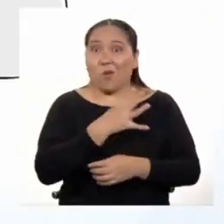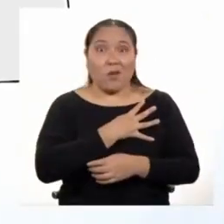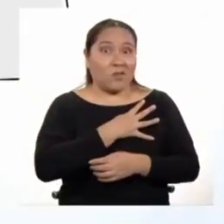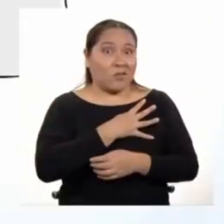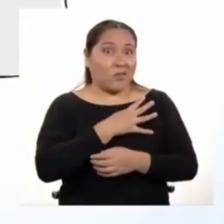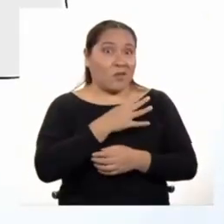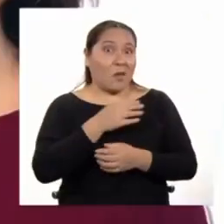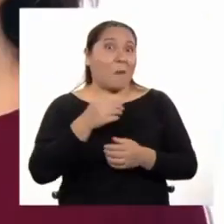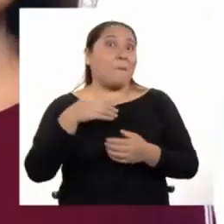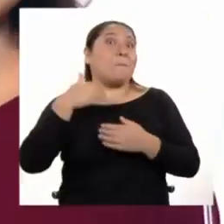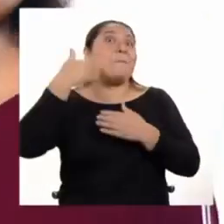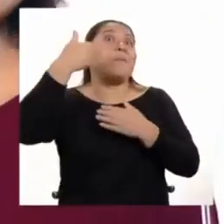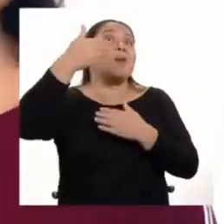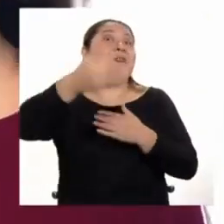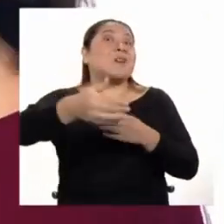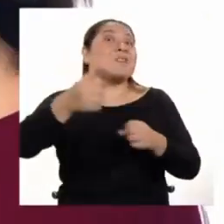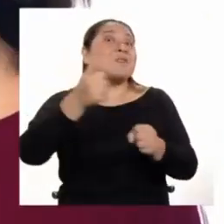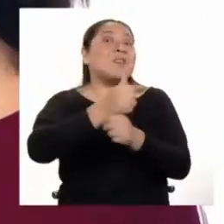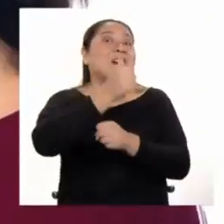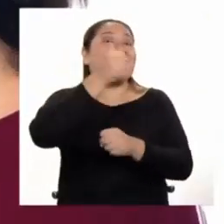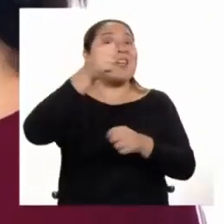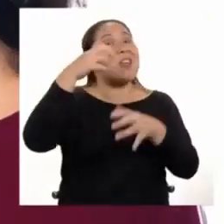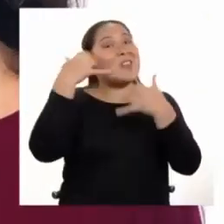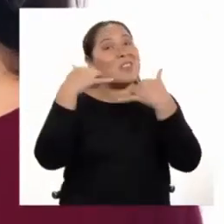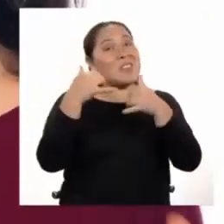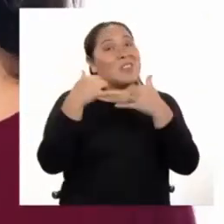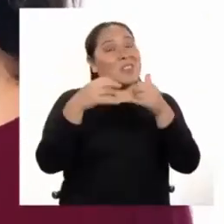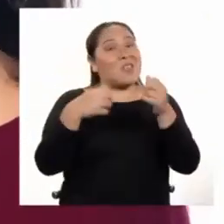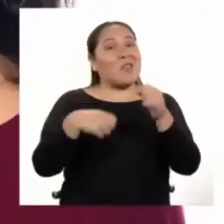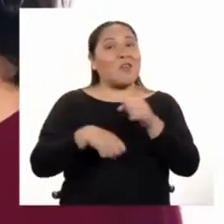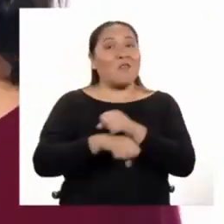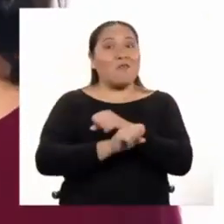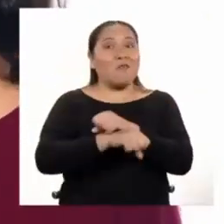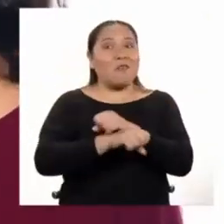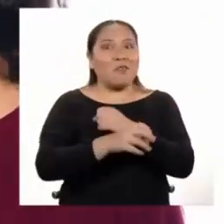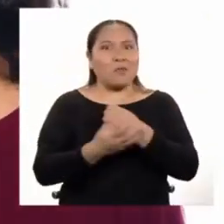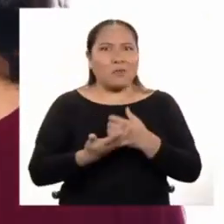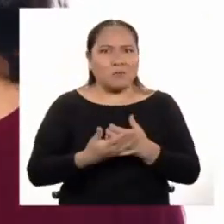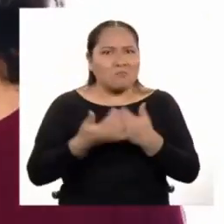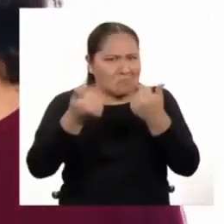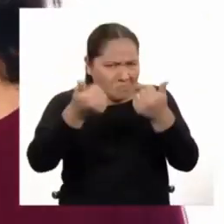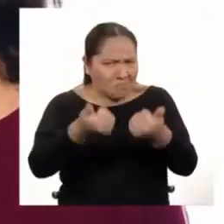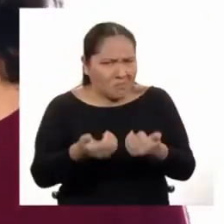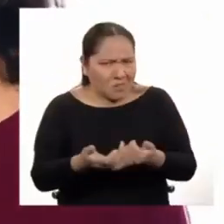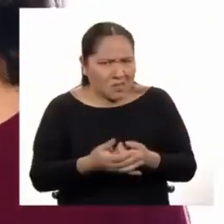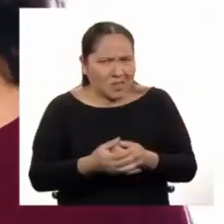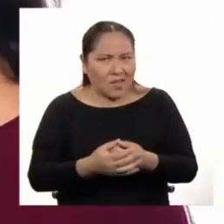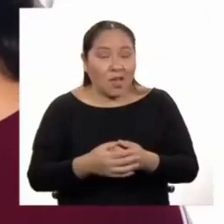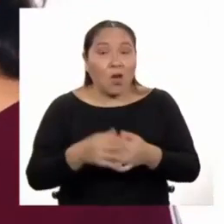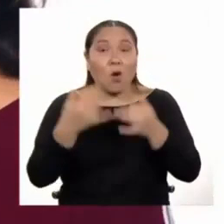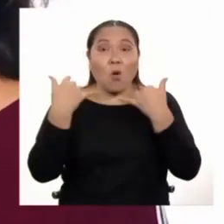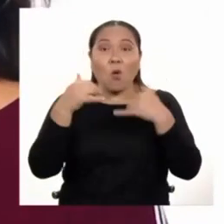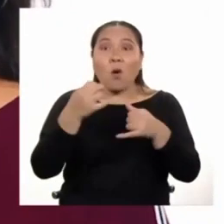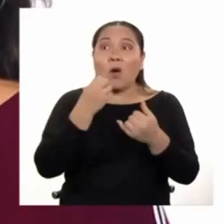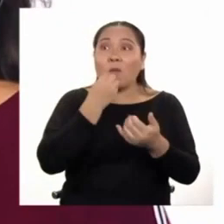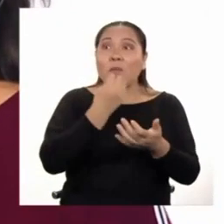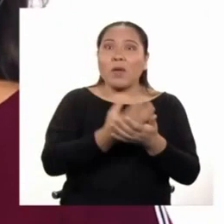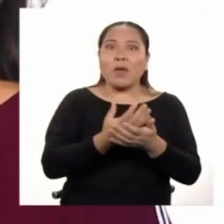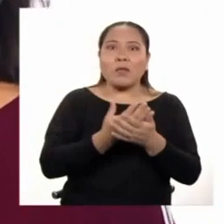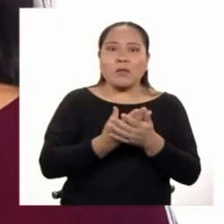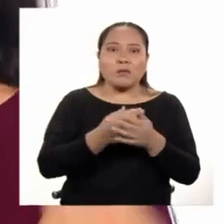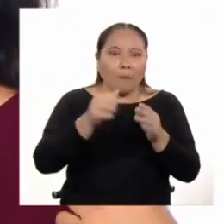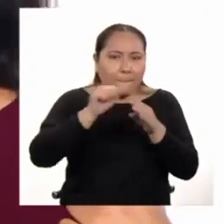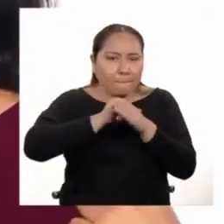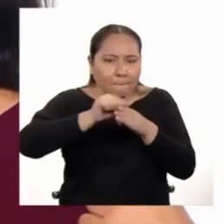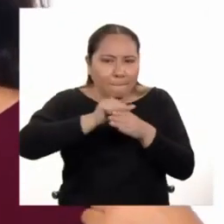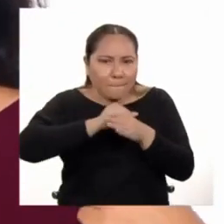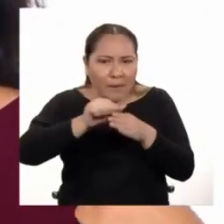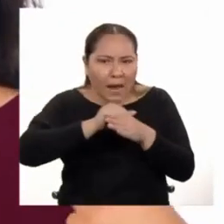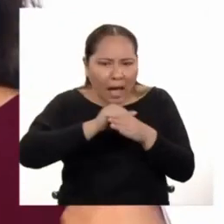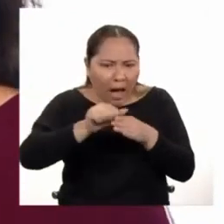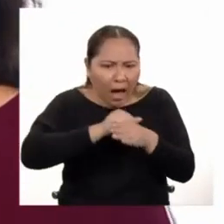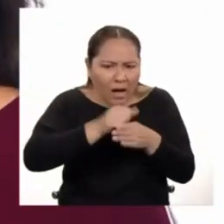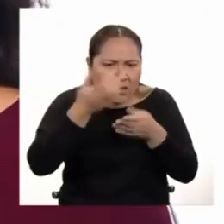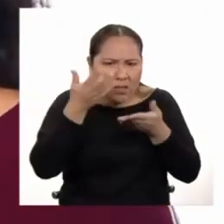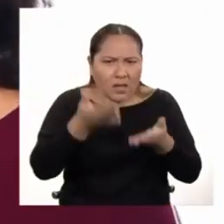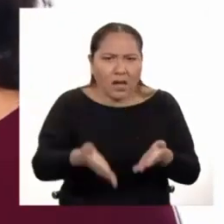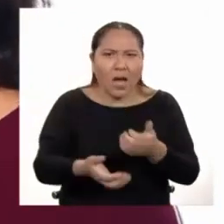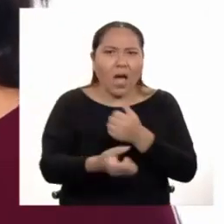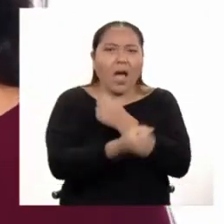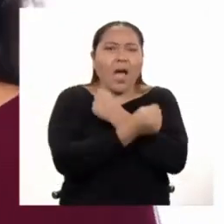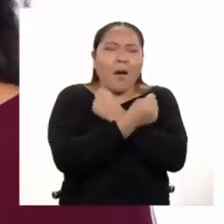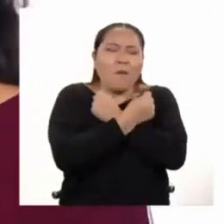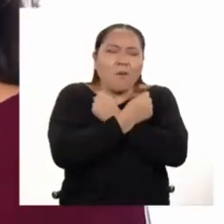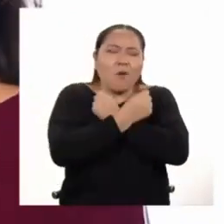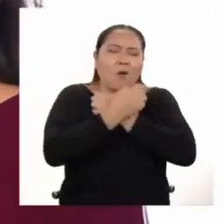fútbol. ¿Y por qué no? Jugar bien al fútbol es una mezcla de dedicación, amor por la